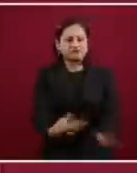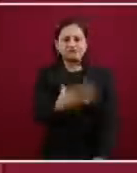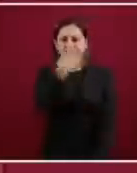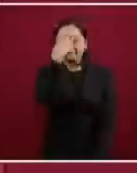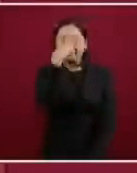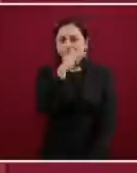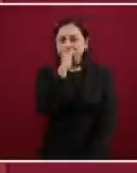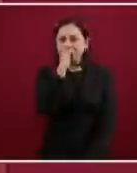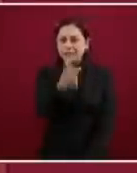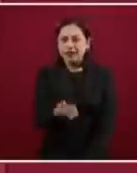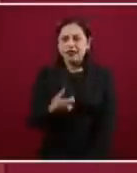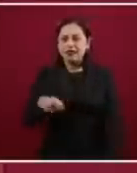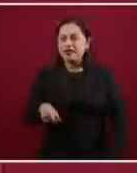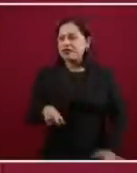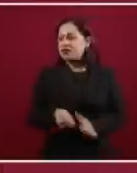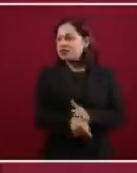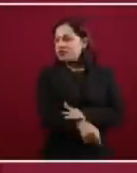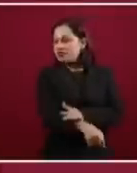con moches.